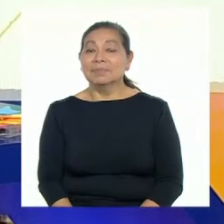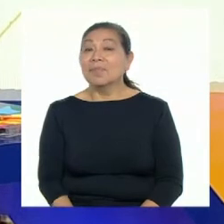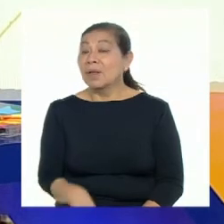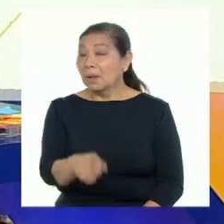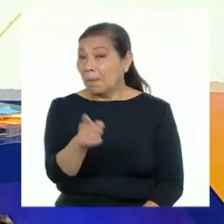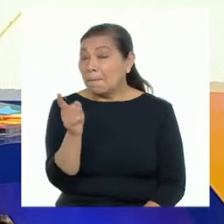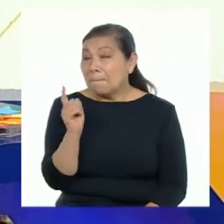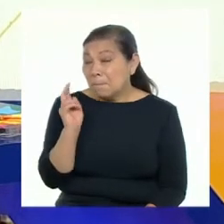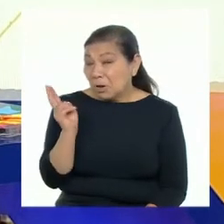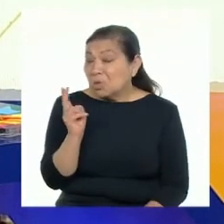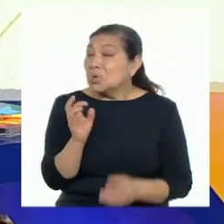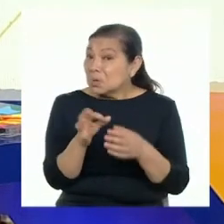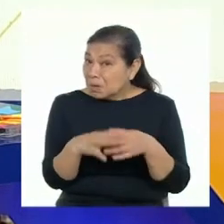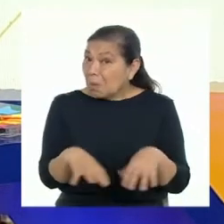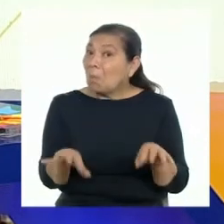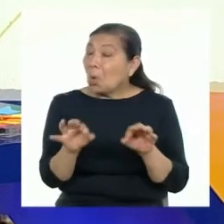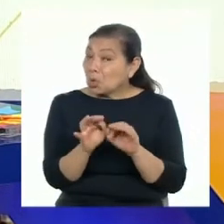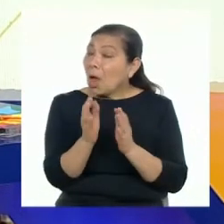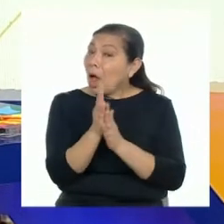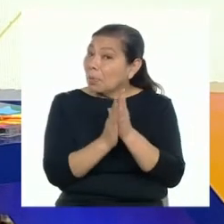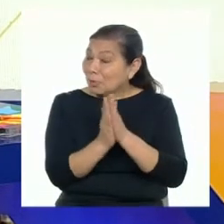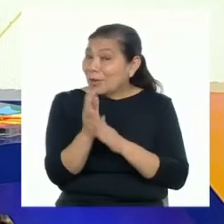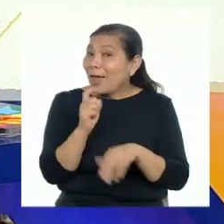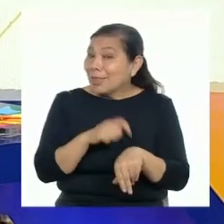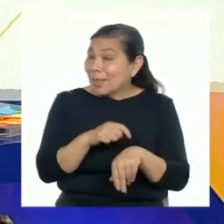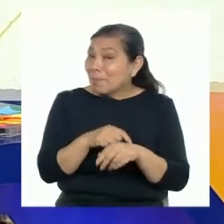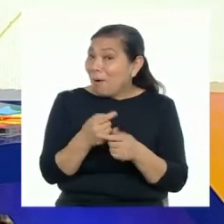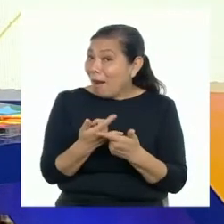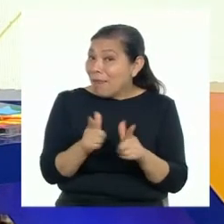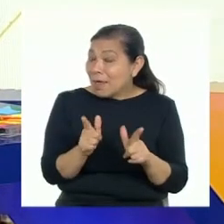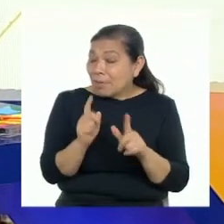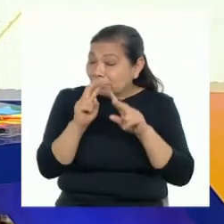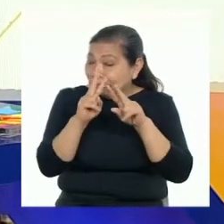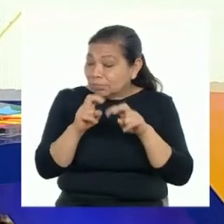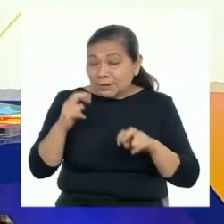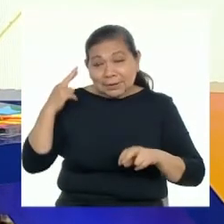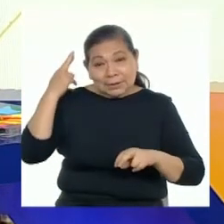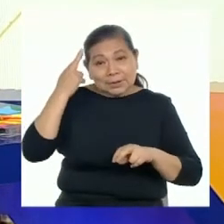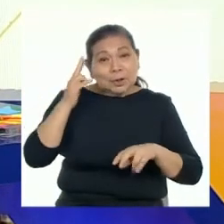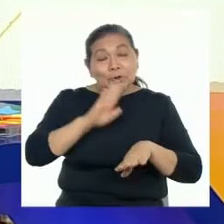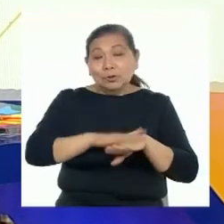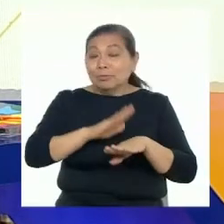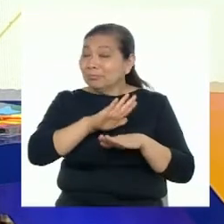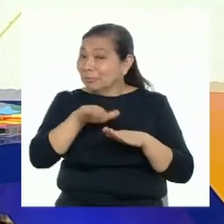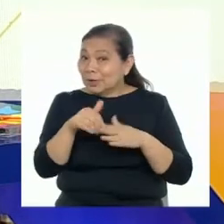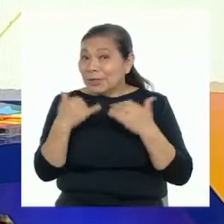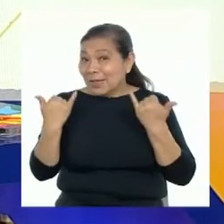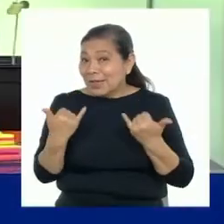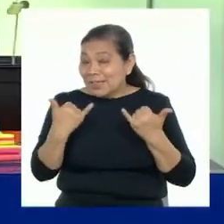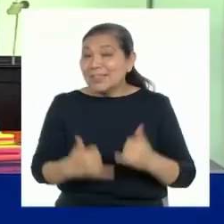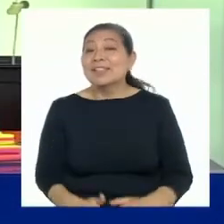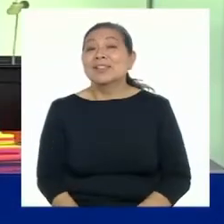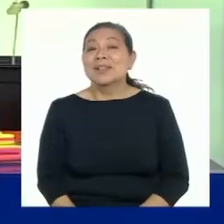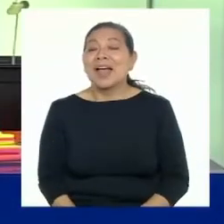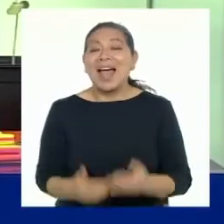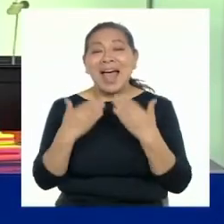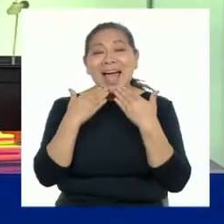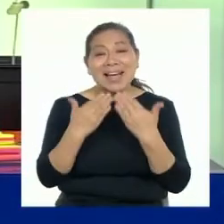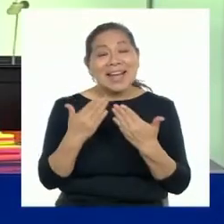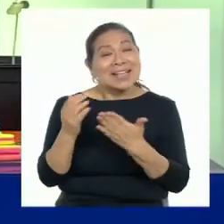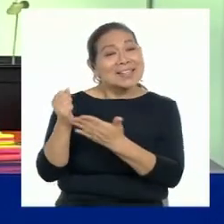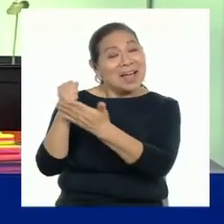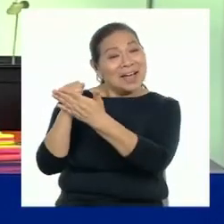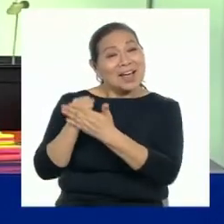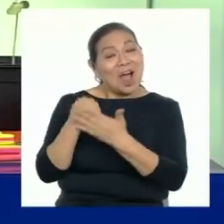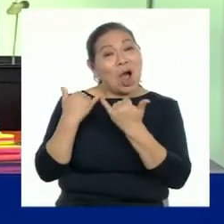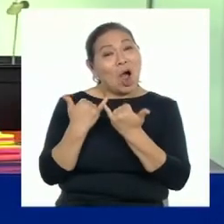Profesora Pilar, qué importante es aprovechar el tiempo libre para analizar y reflexionar sobre todo esto. Muchas gracias por